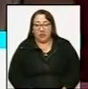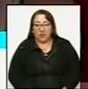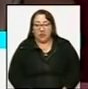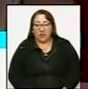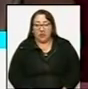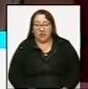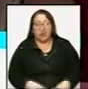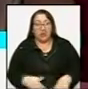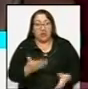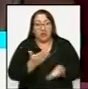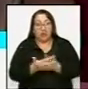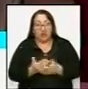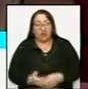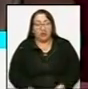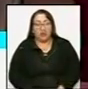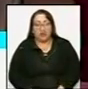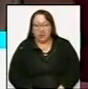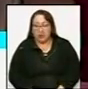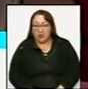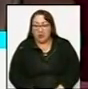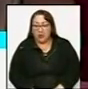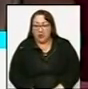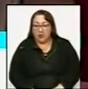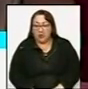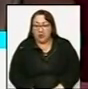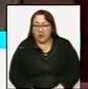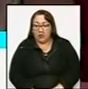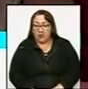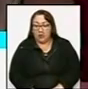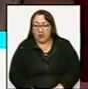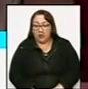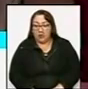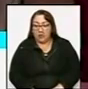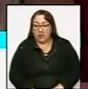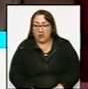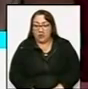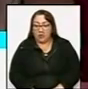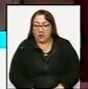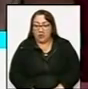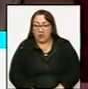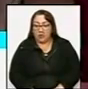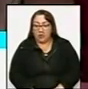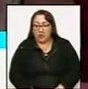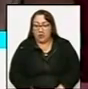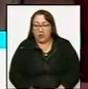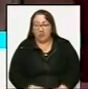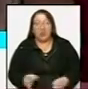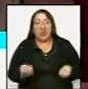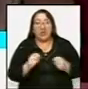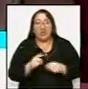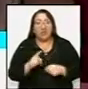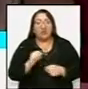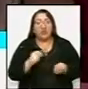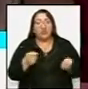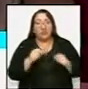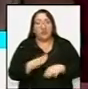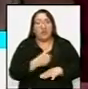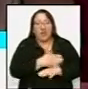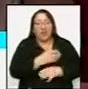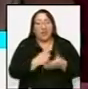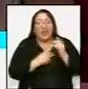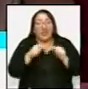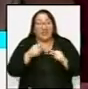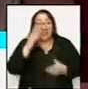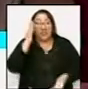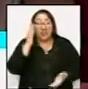propuesto que no sea causal de cancelación, sino causal de suspensión, y se ha añadido además que esta